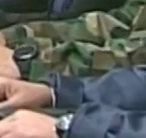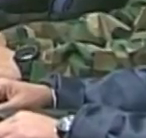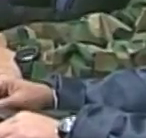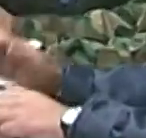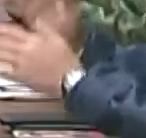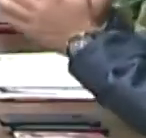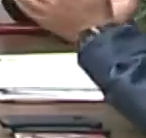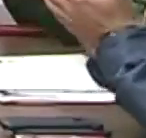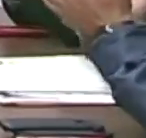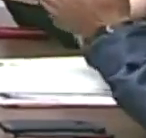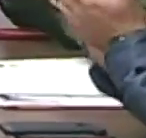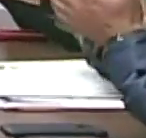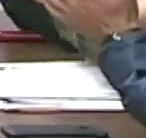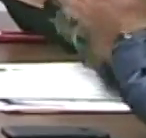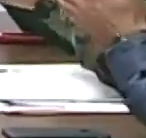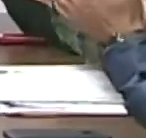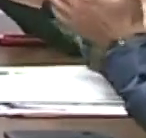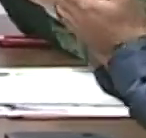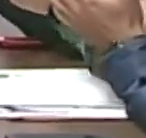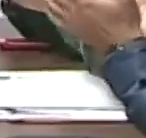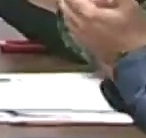un éxito total.